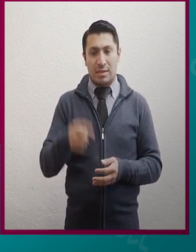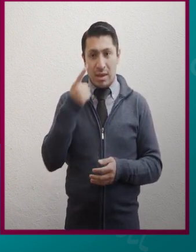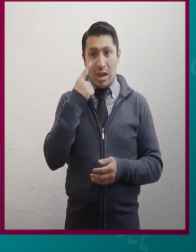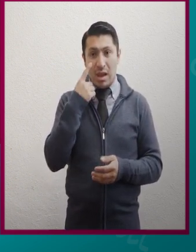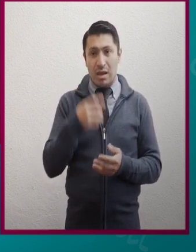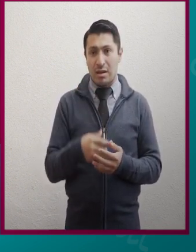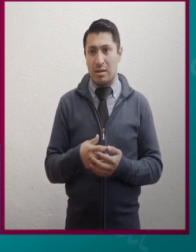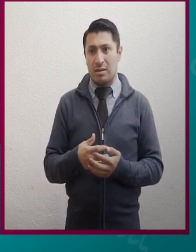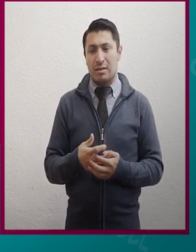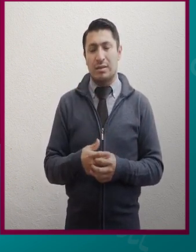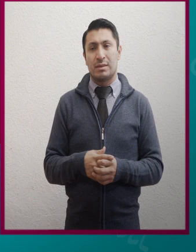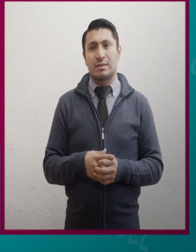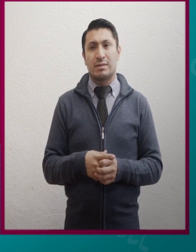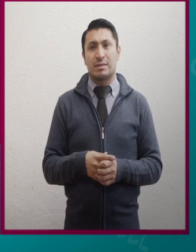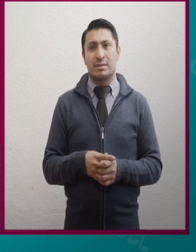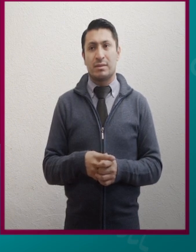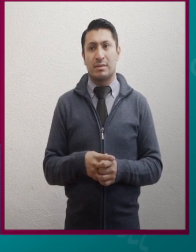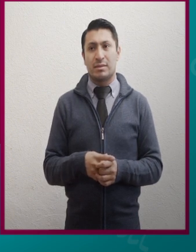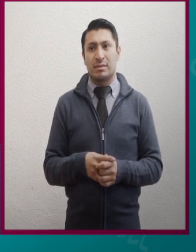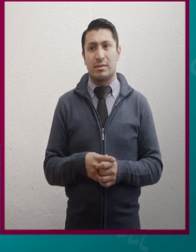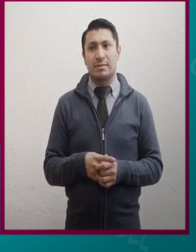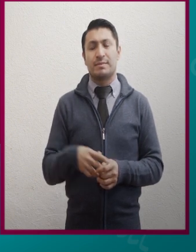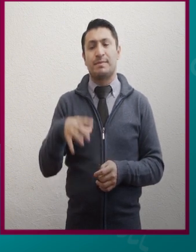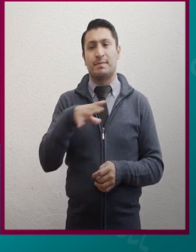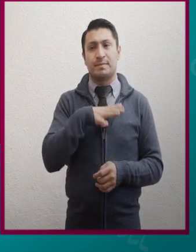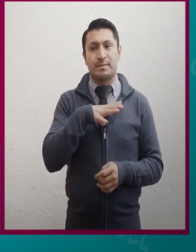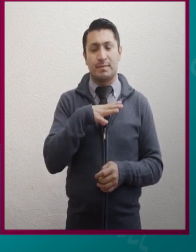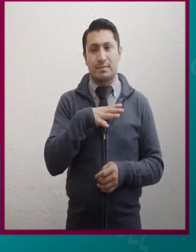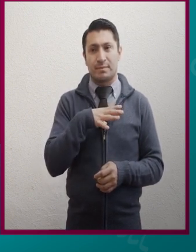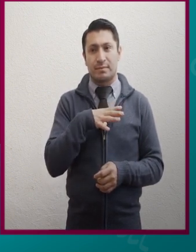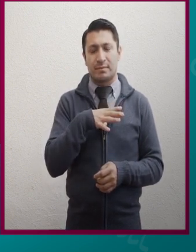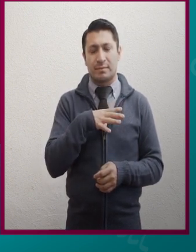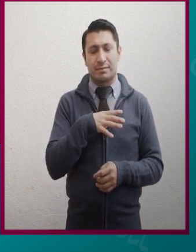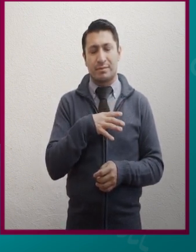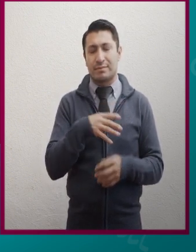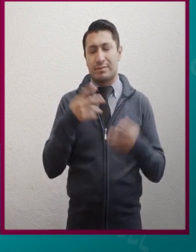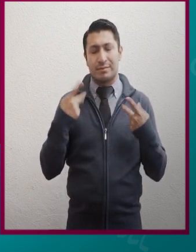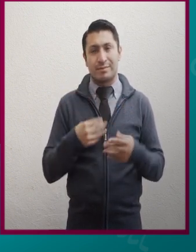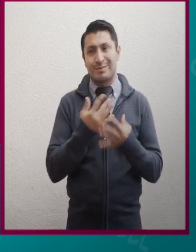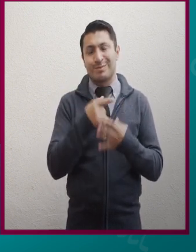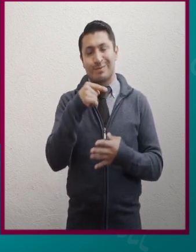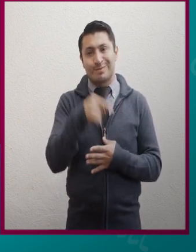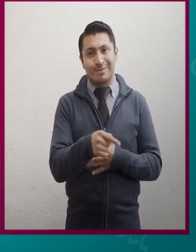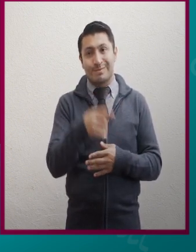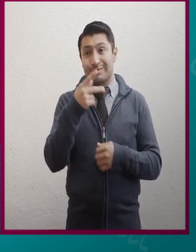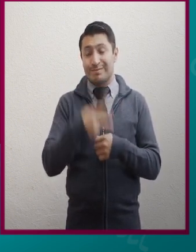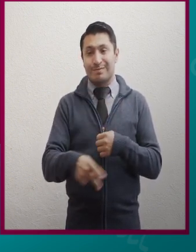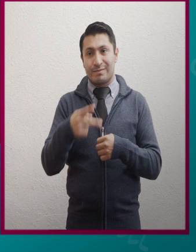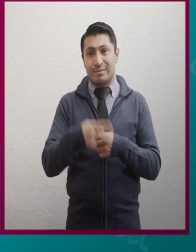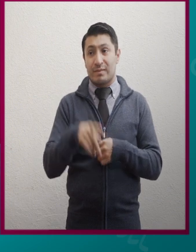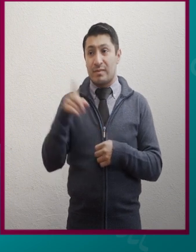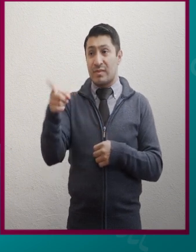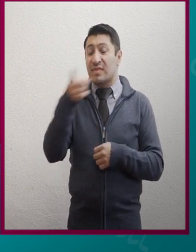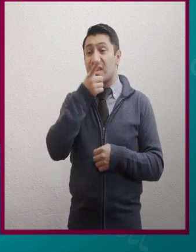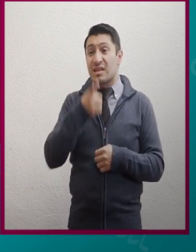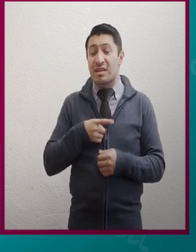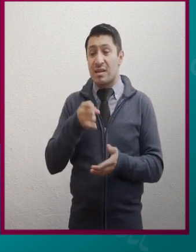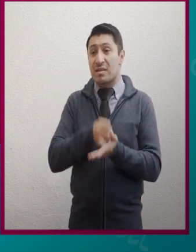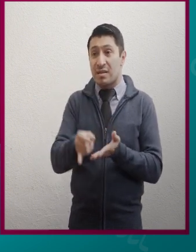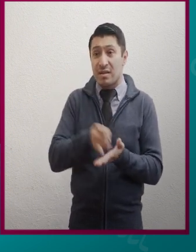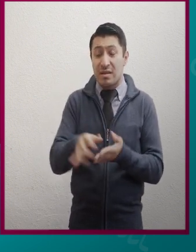Ya yo pico aquí los cabos, pero vamos. Aquí hay que tomar decisiones antes de llegar la embarcación de rescate a la zona,